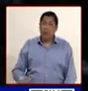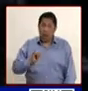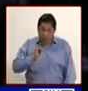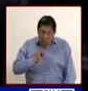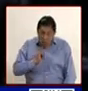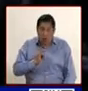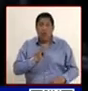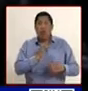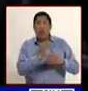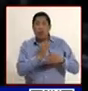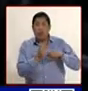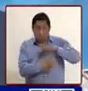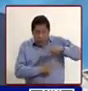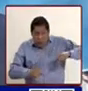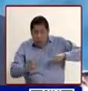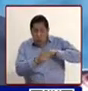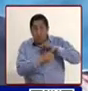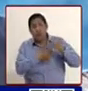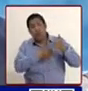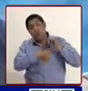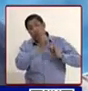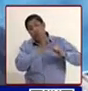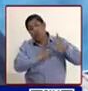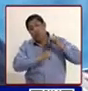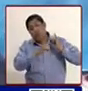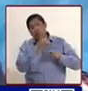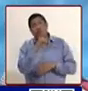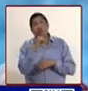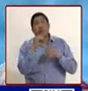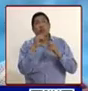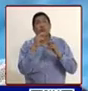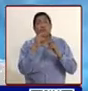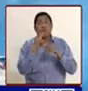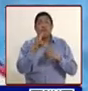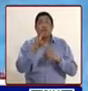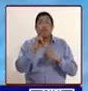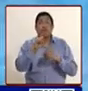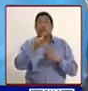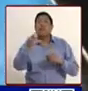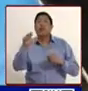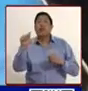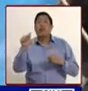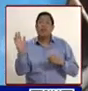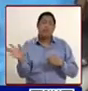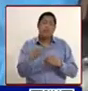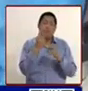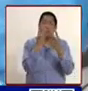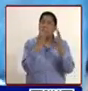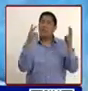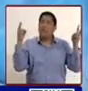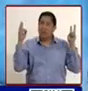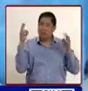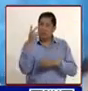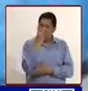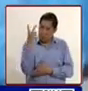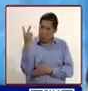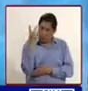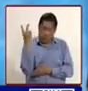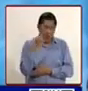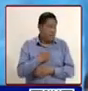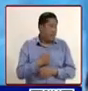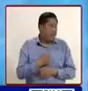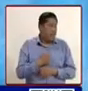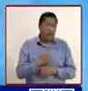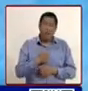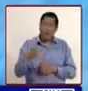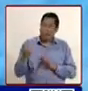Estaba compartiendo en la Vía Victoria, yo bailo tobas y después de eso me he encontrado con un camarada que me ha